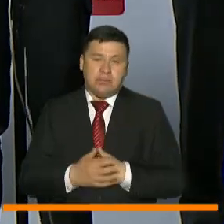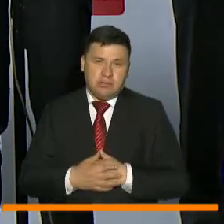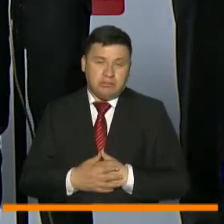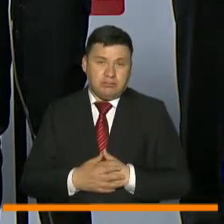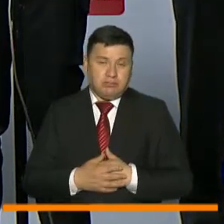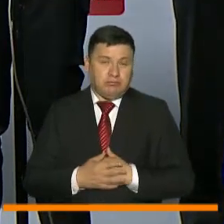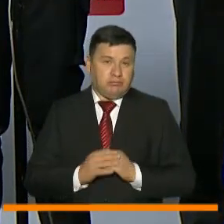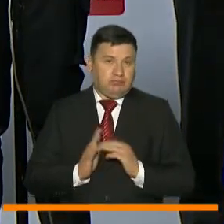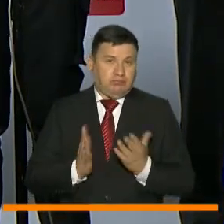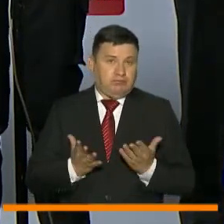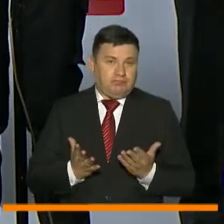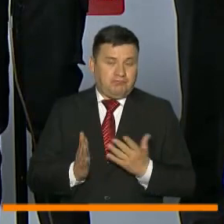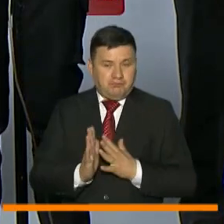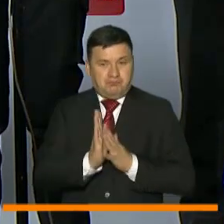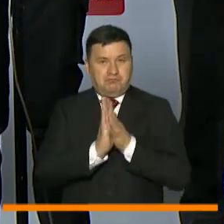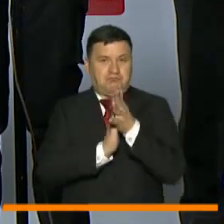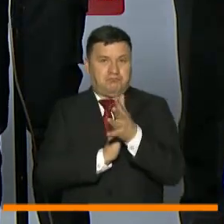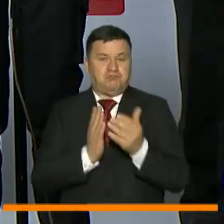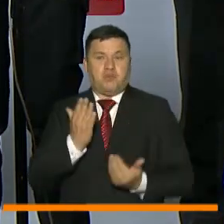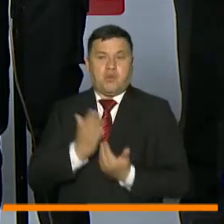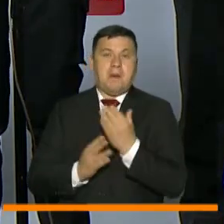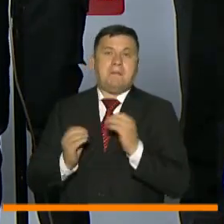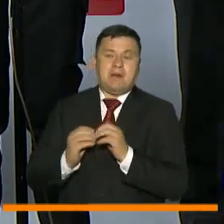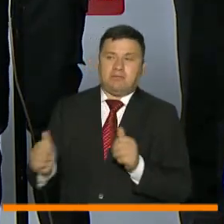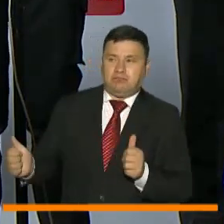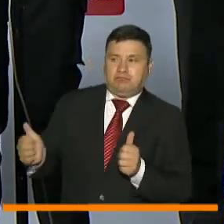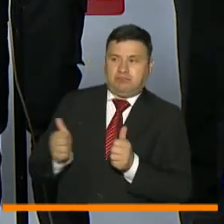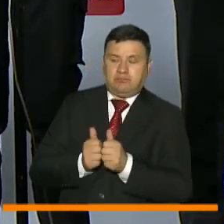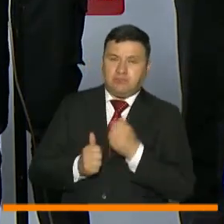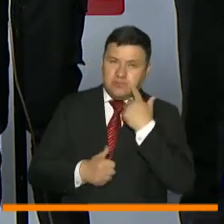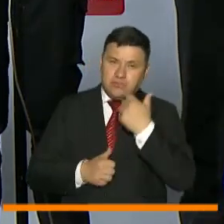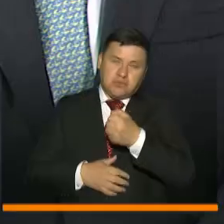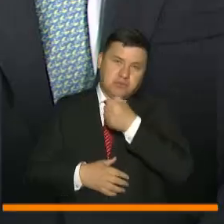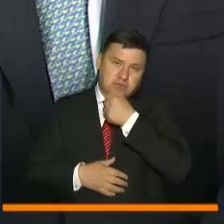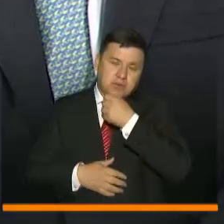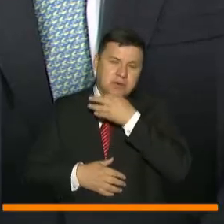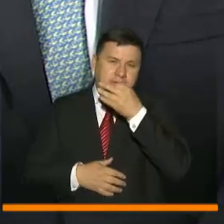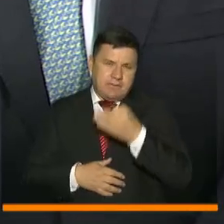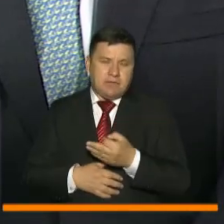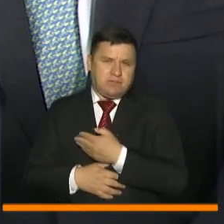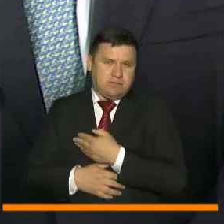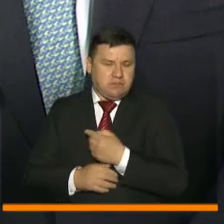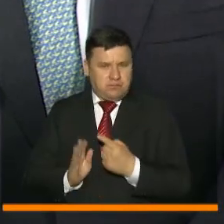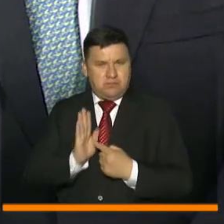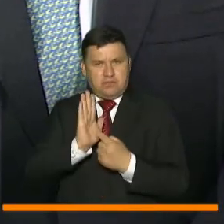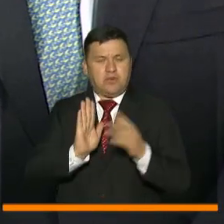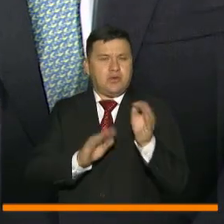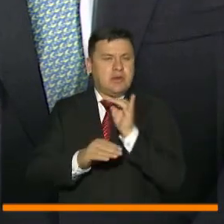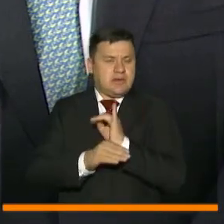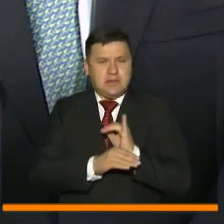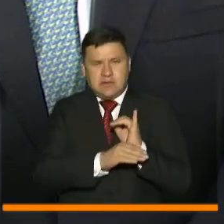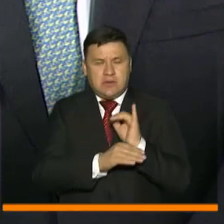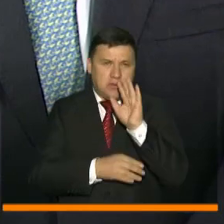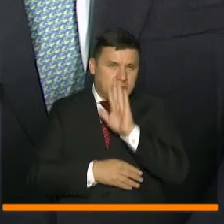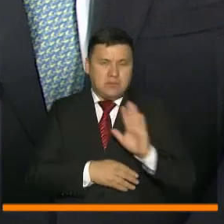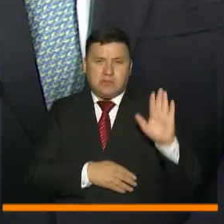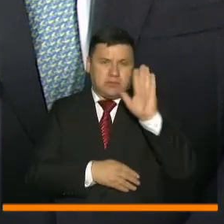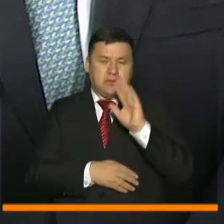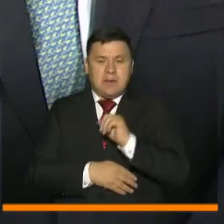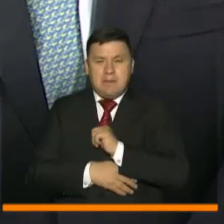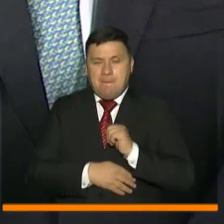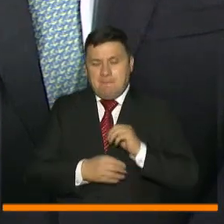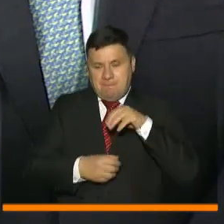sin preámbulos, hoy queremos contar una nueva alianza, una gran noticia, y definitivamente demostrar que toda la institucionalidad del país, pública y